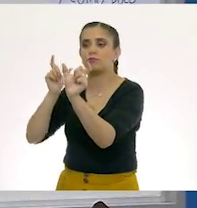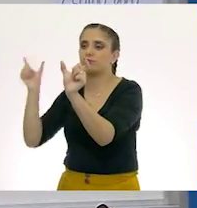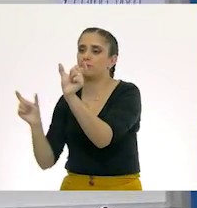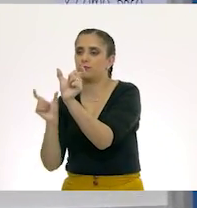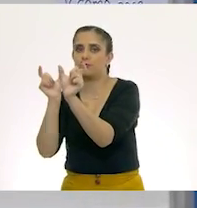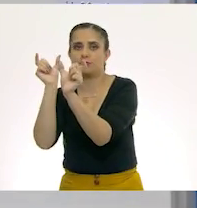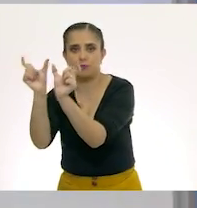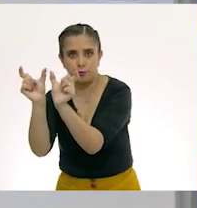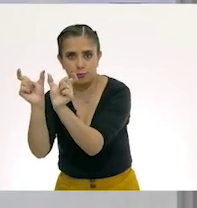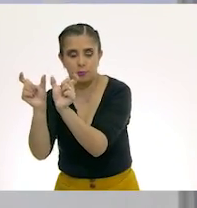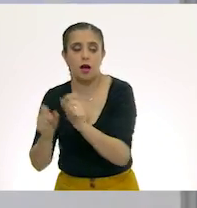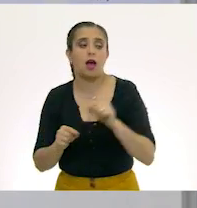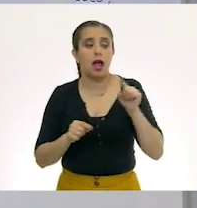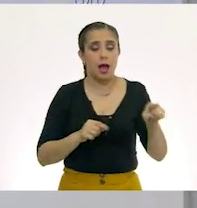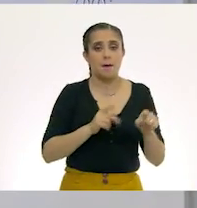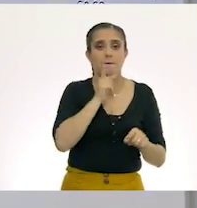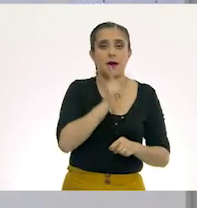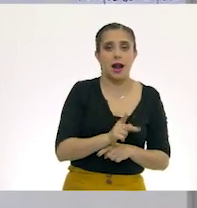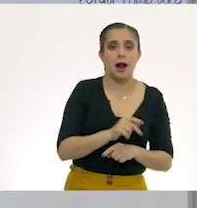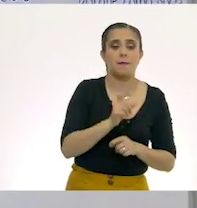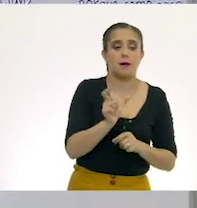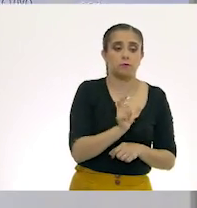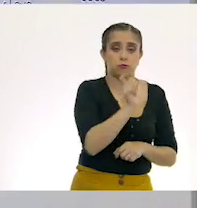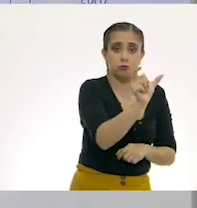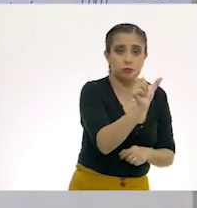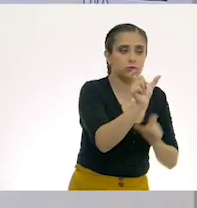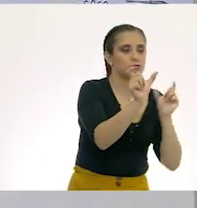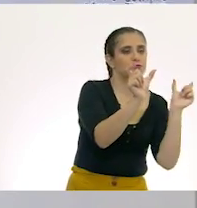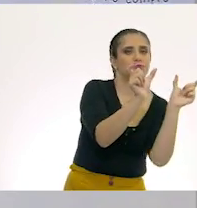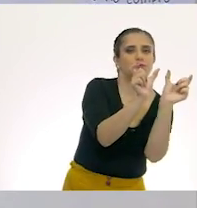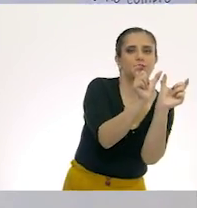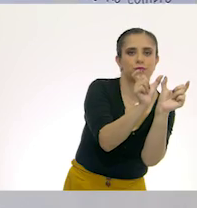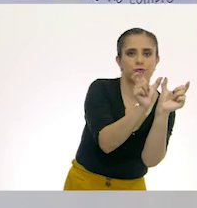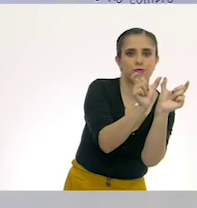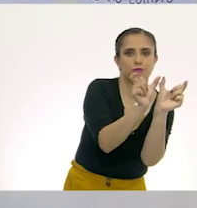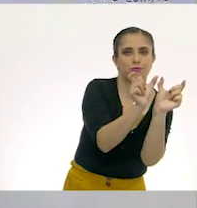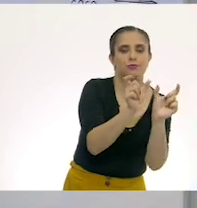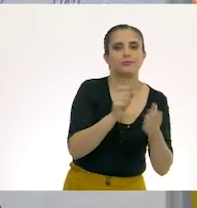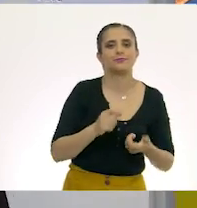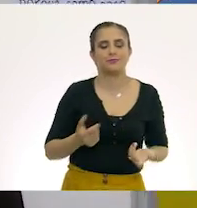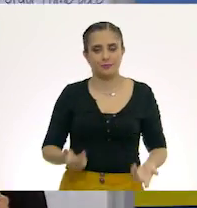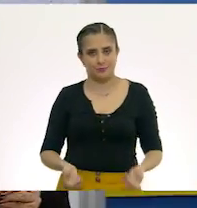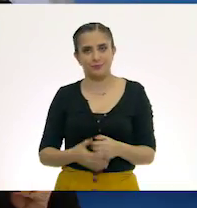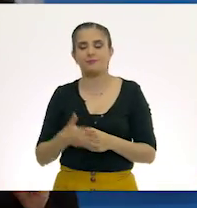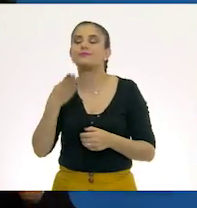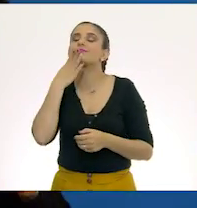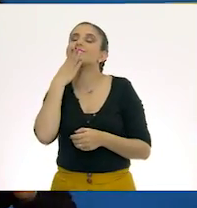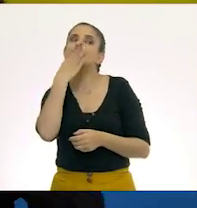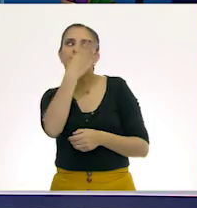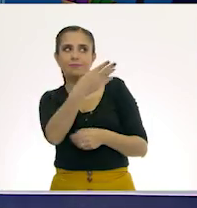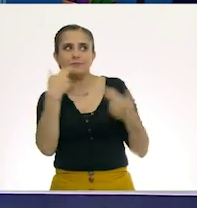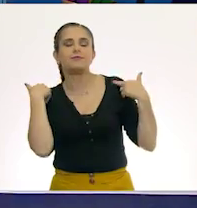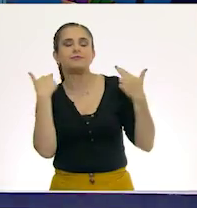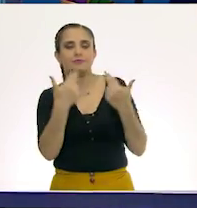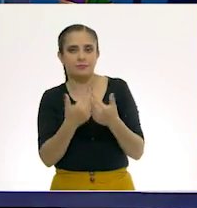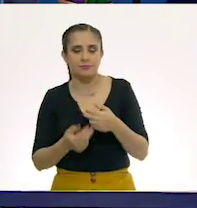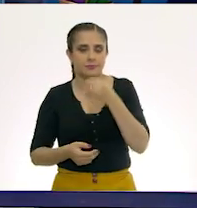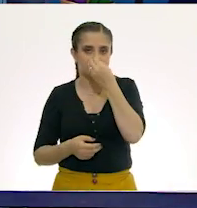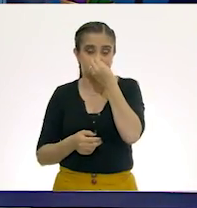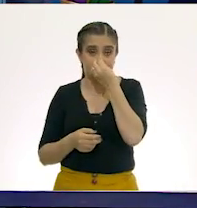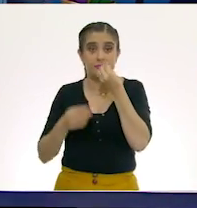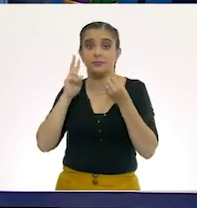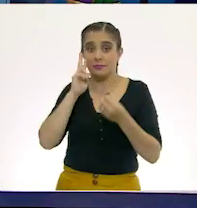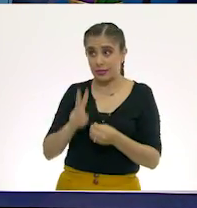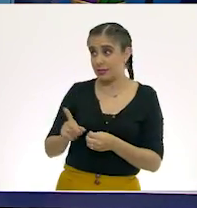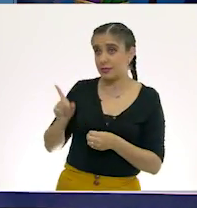Raíz. ¿Qué tal lo hice? Muy bien, maestra. ¿Sí? Sí. Bueno. ¿Qué te